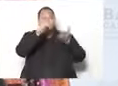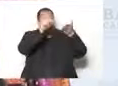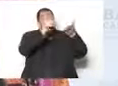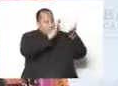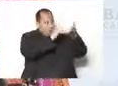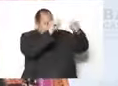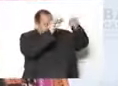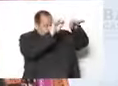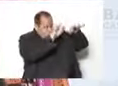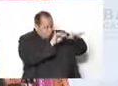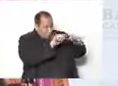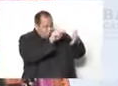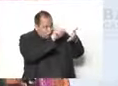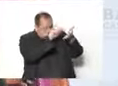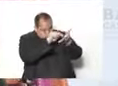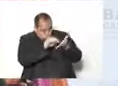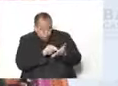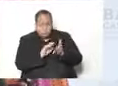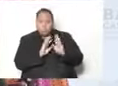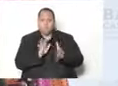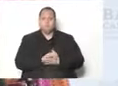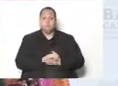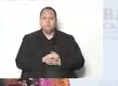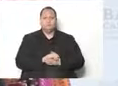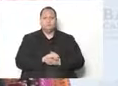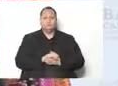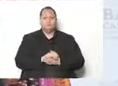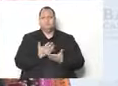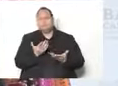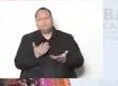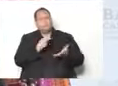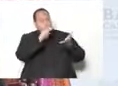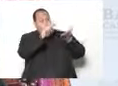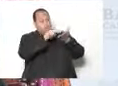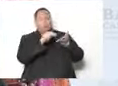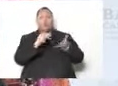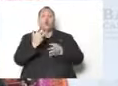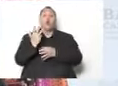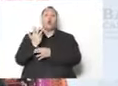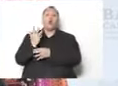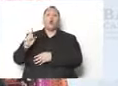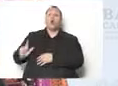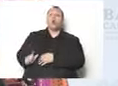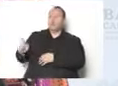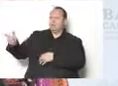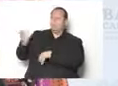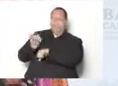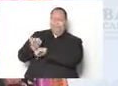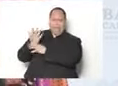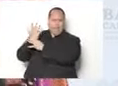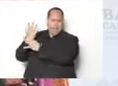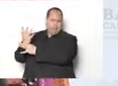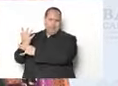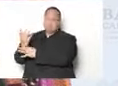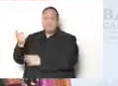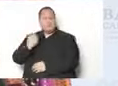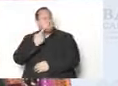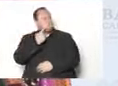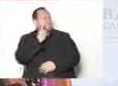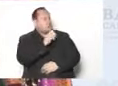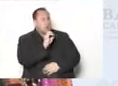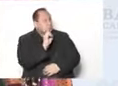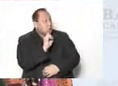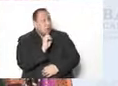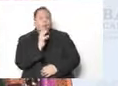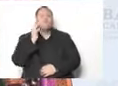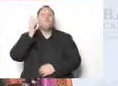documentos correspondientes, no reservándose el Gobierno del Estado de Baja California acción legal presente